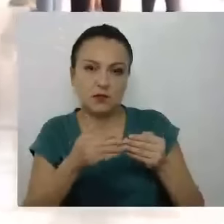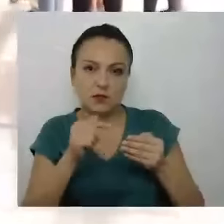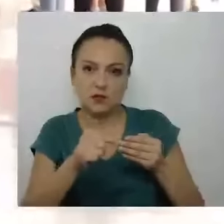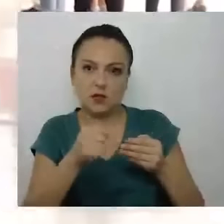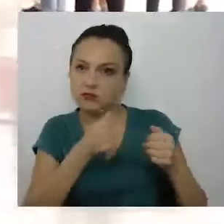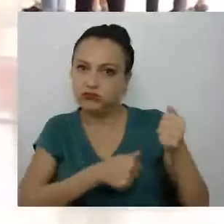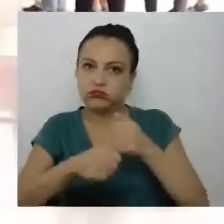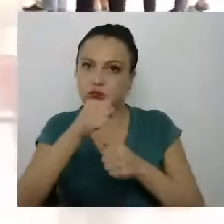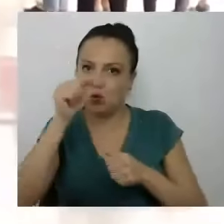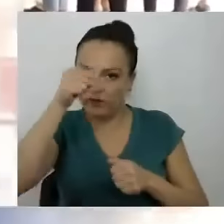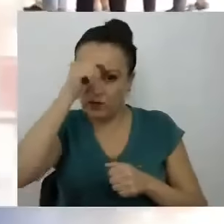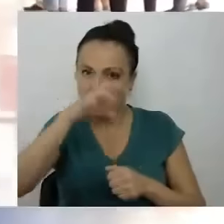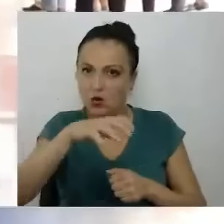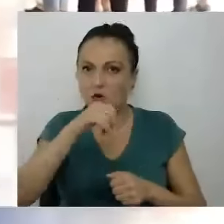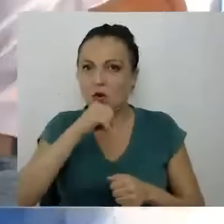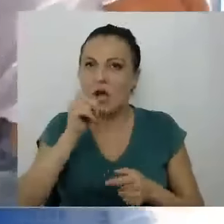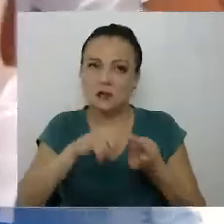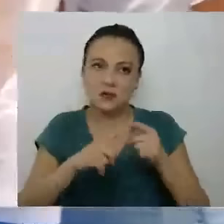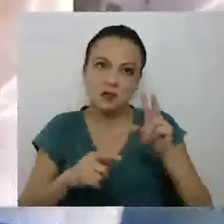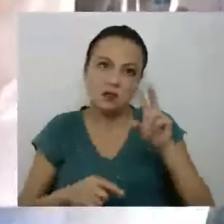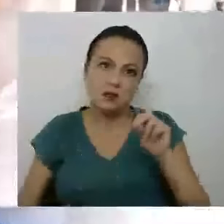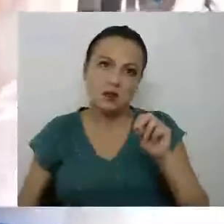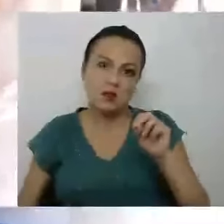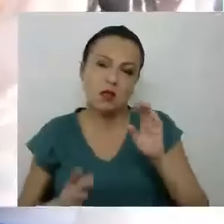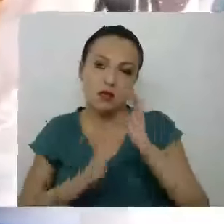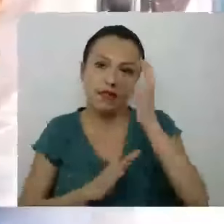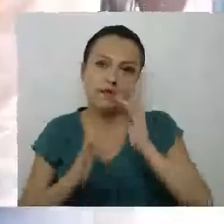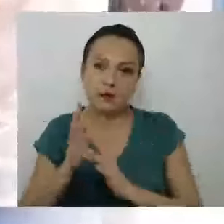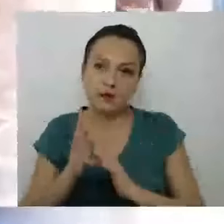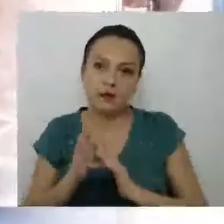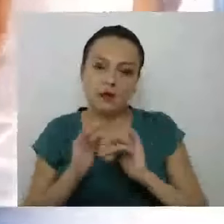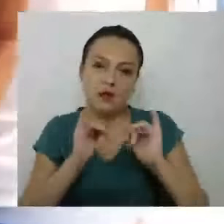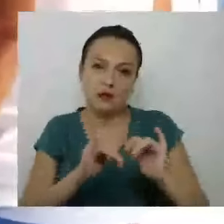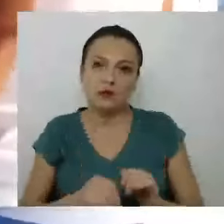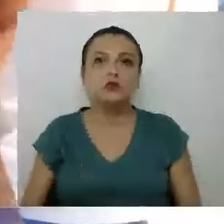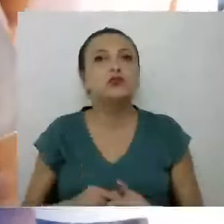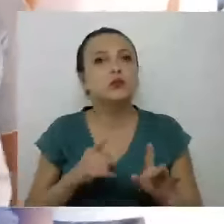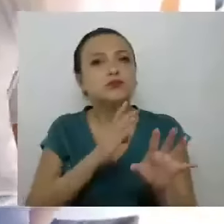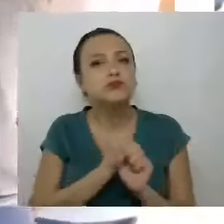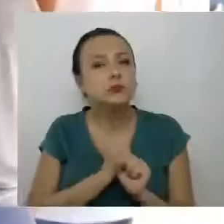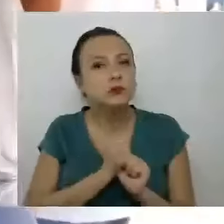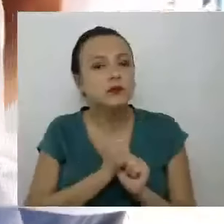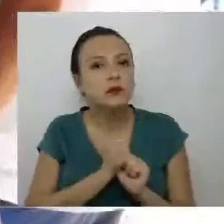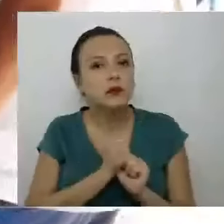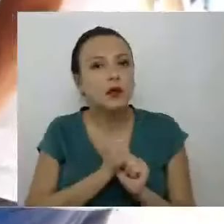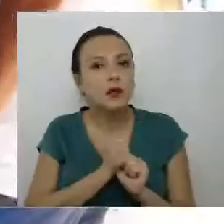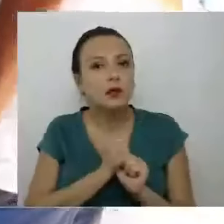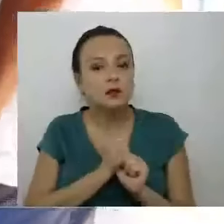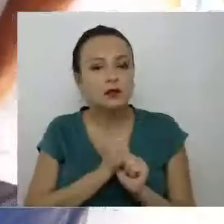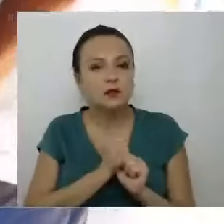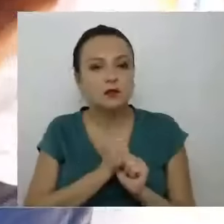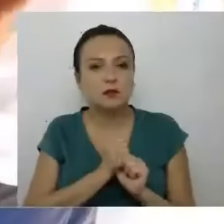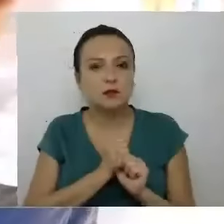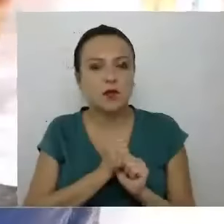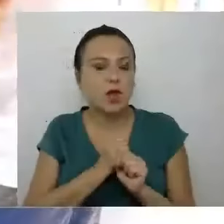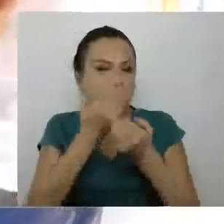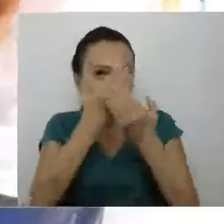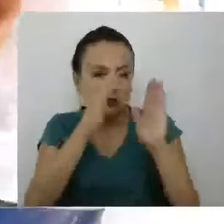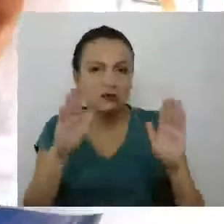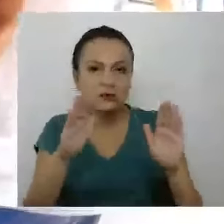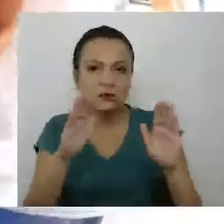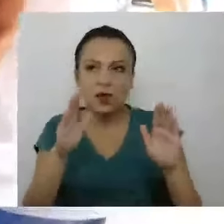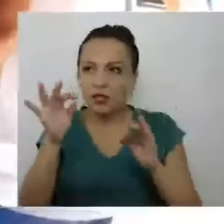en el gobierno local, que es hasta el 30 de abril, con respecto a esto, ¿usted recibirá de manera abierta a